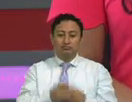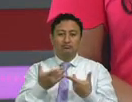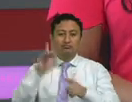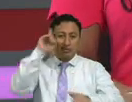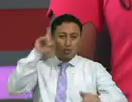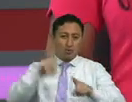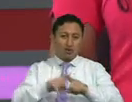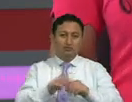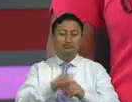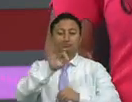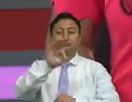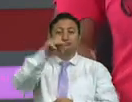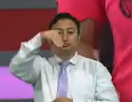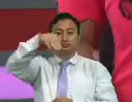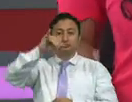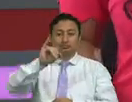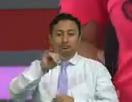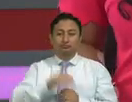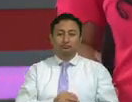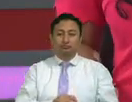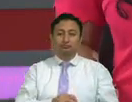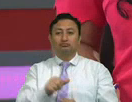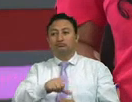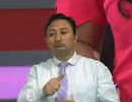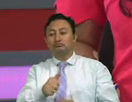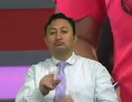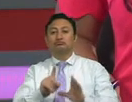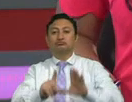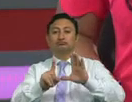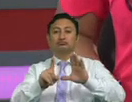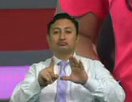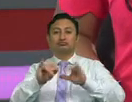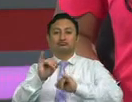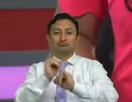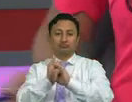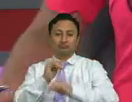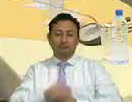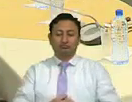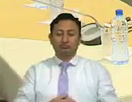con el fondo monetario internacional fmi y otros seis multilaterales